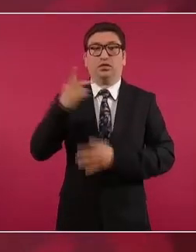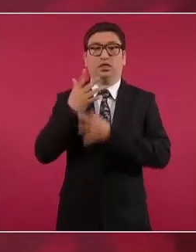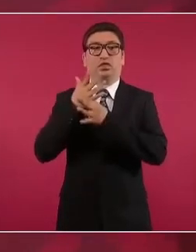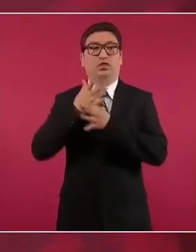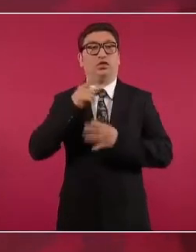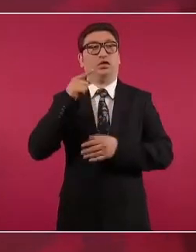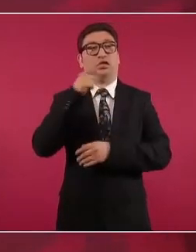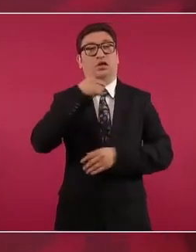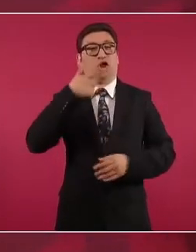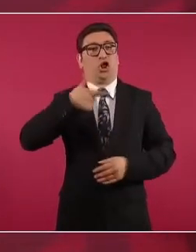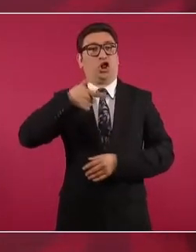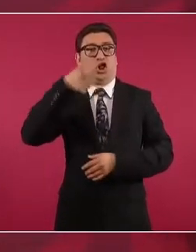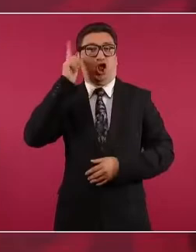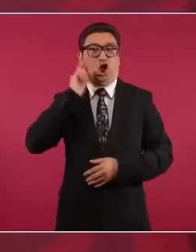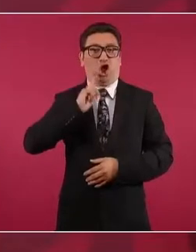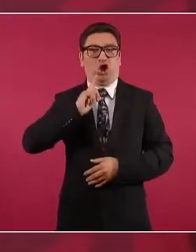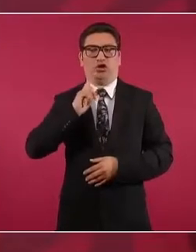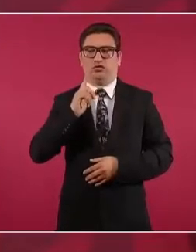insultándome.